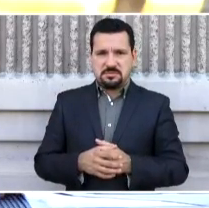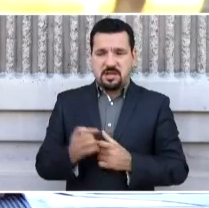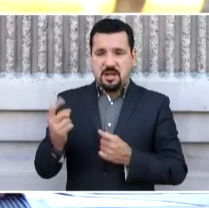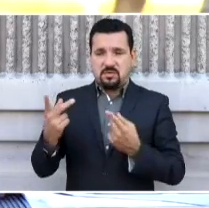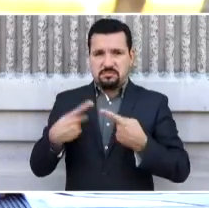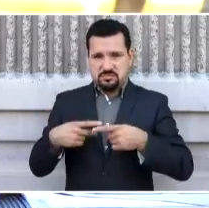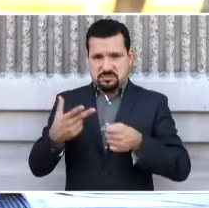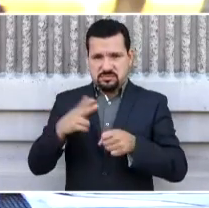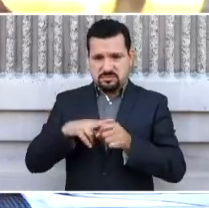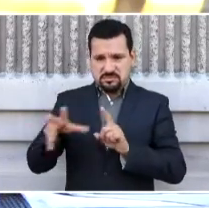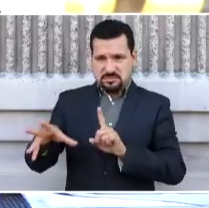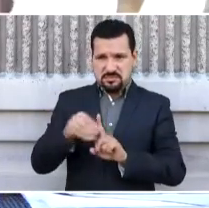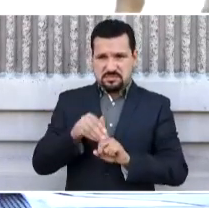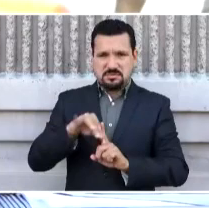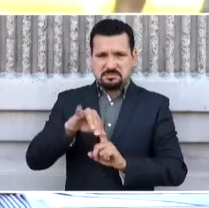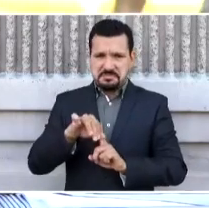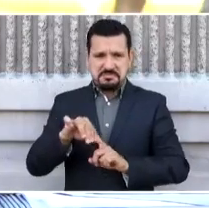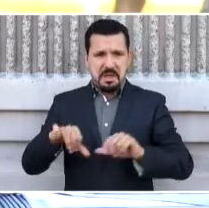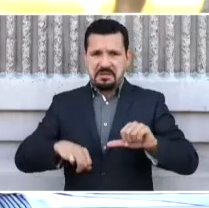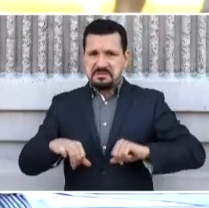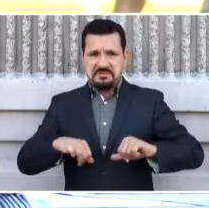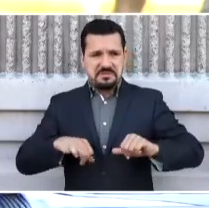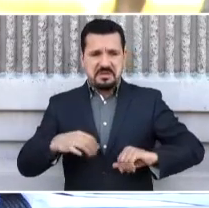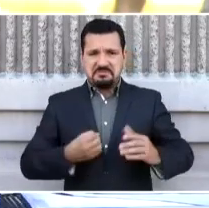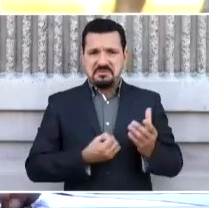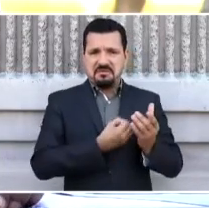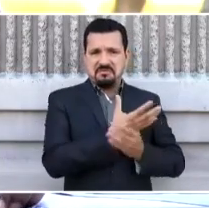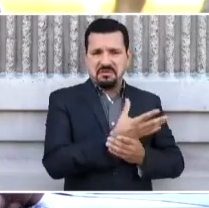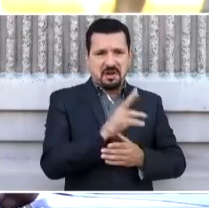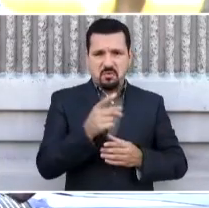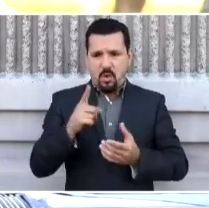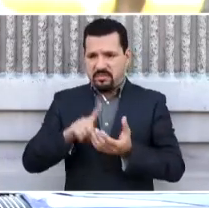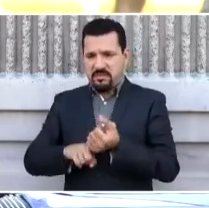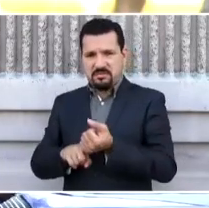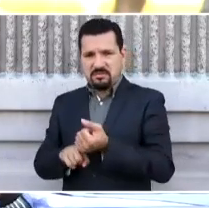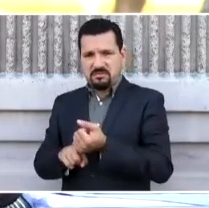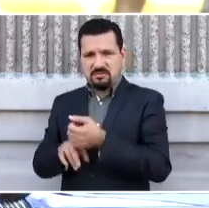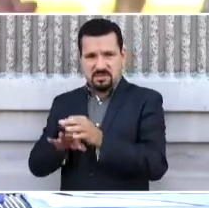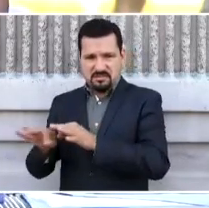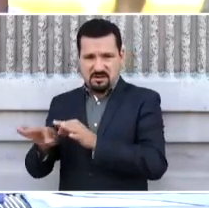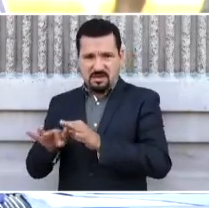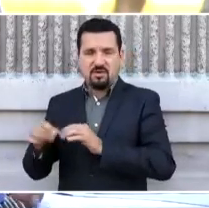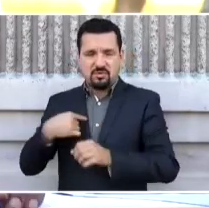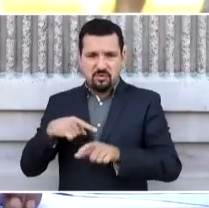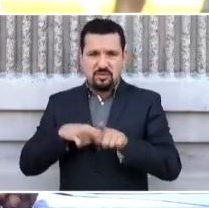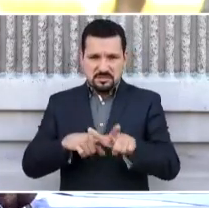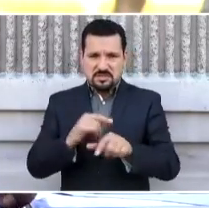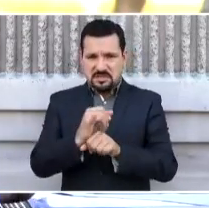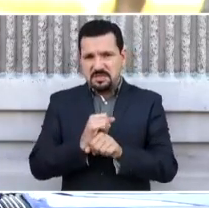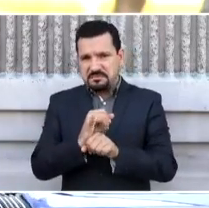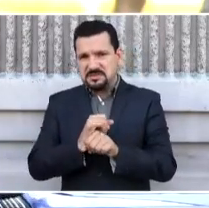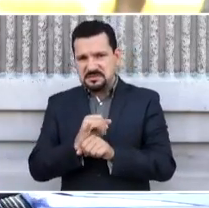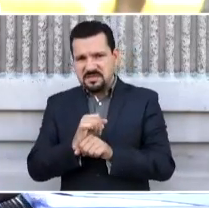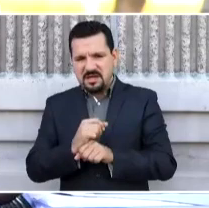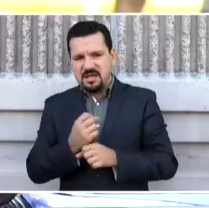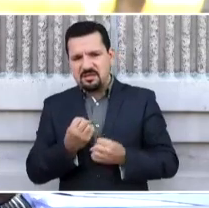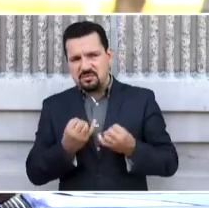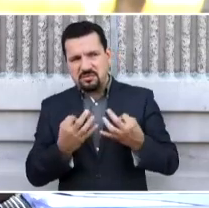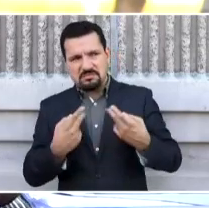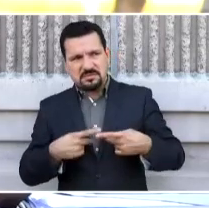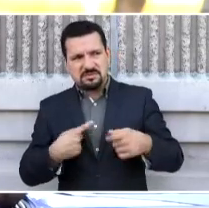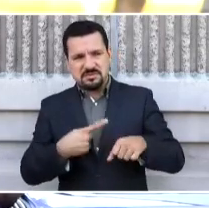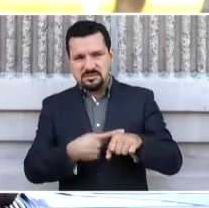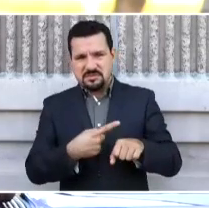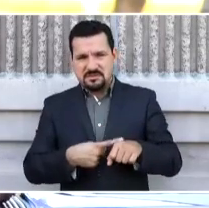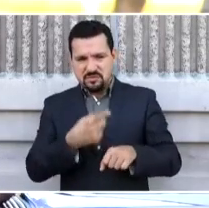contagiados en actividades cotidianas y no tanto en su actividad personal. Voy a investigar con más detalle esta variable que me